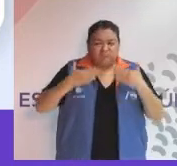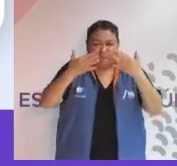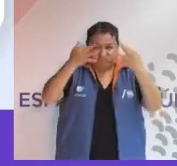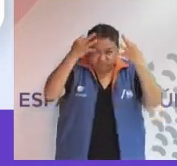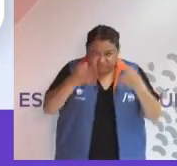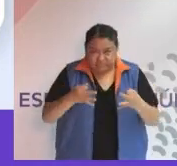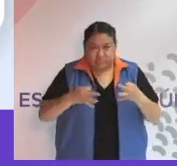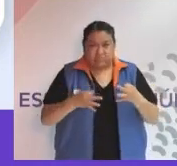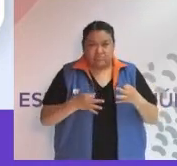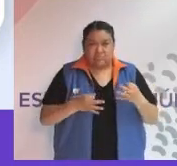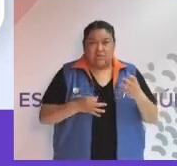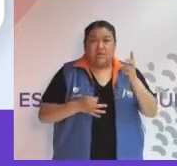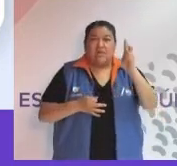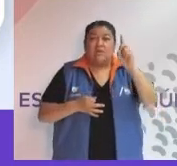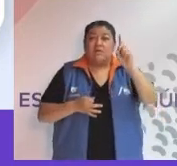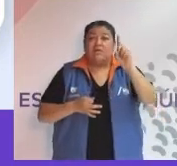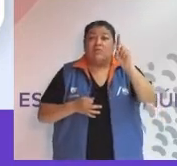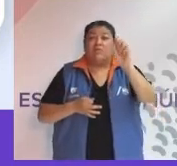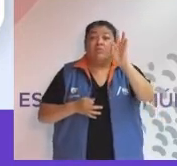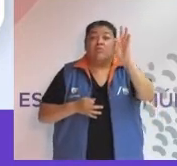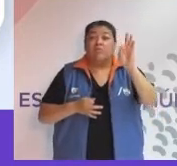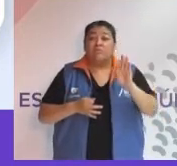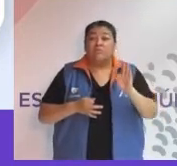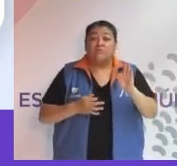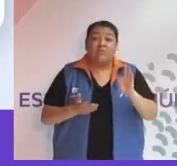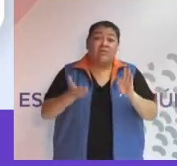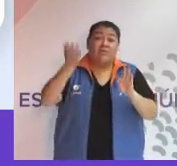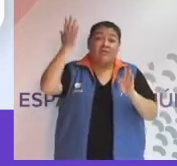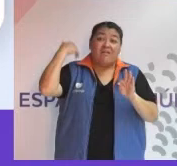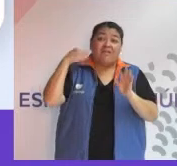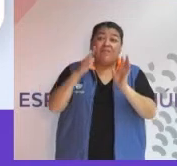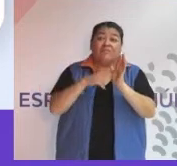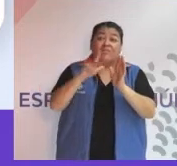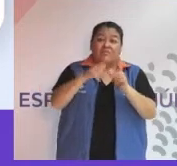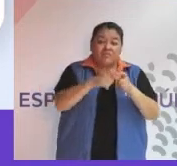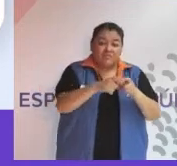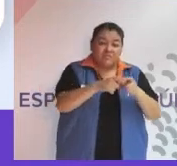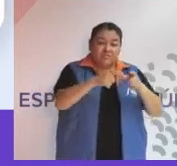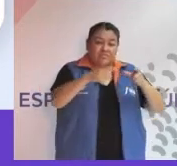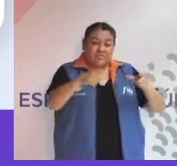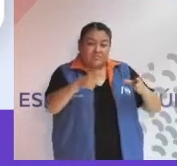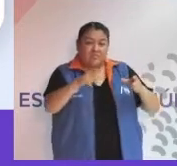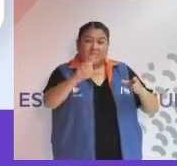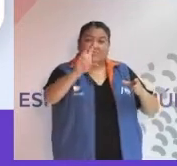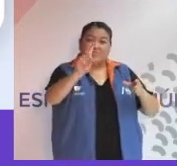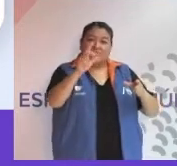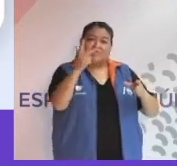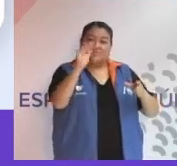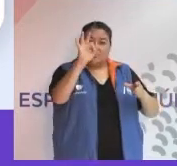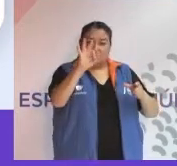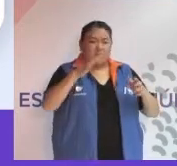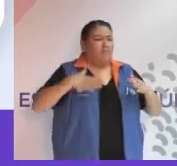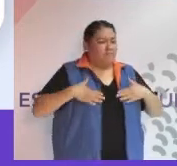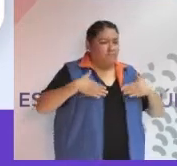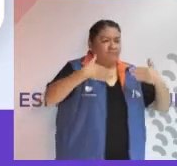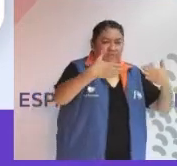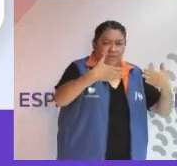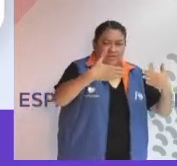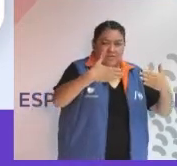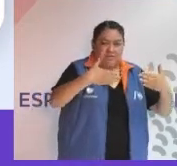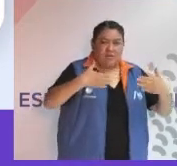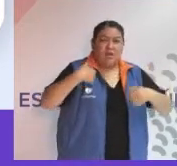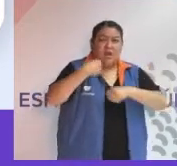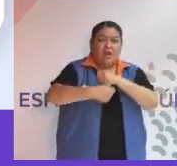En el 2018 esta cifra era 38%, que ya era suficientemente mala, y pues